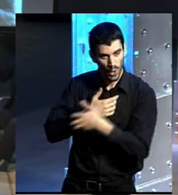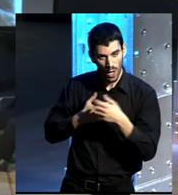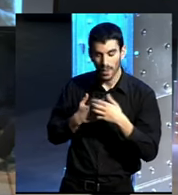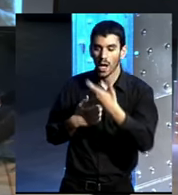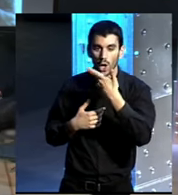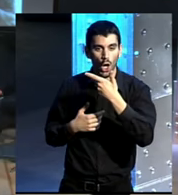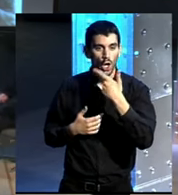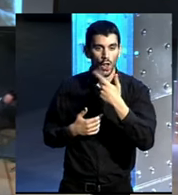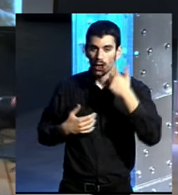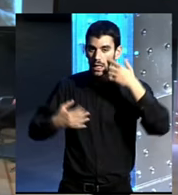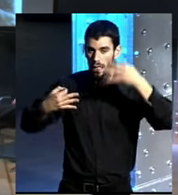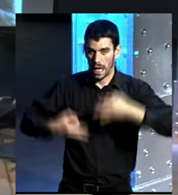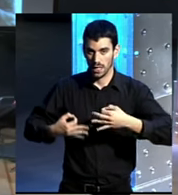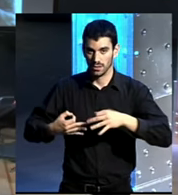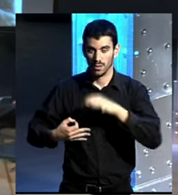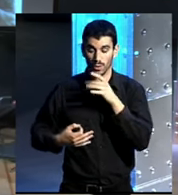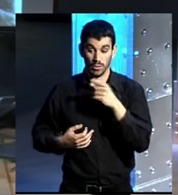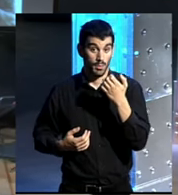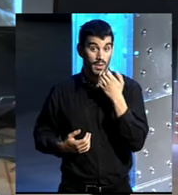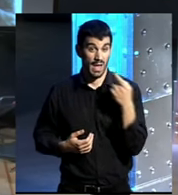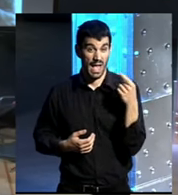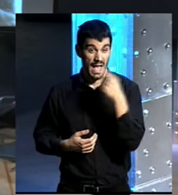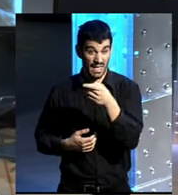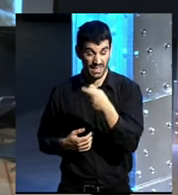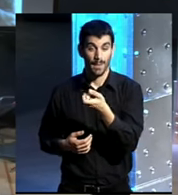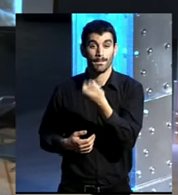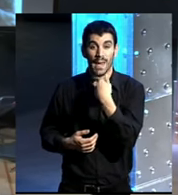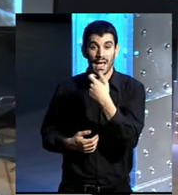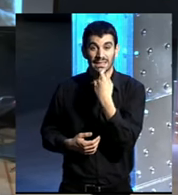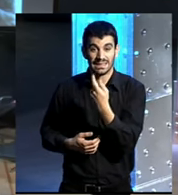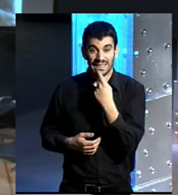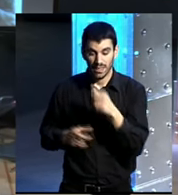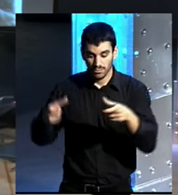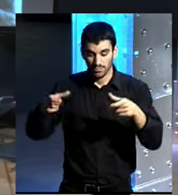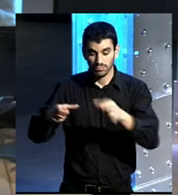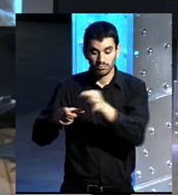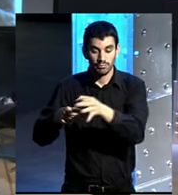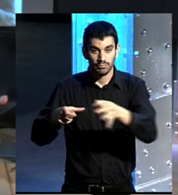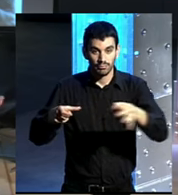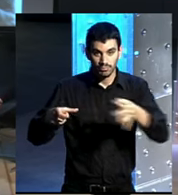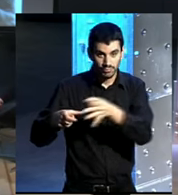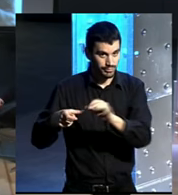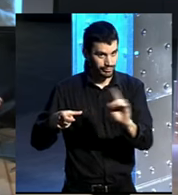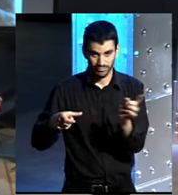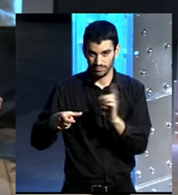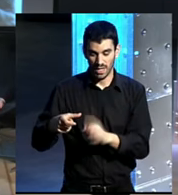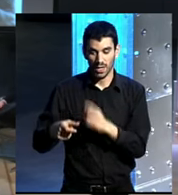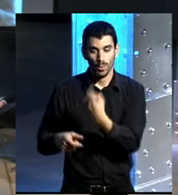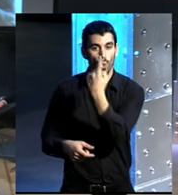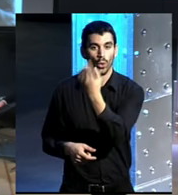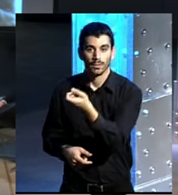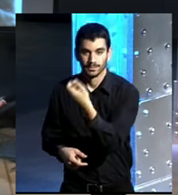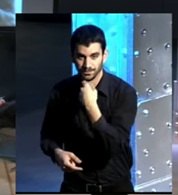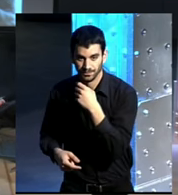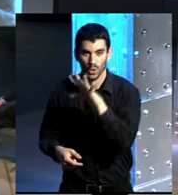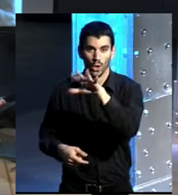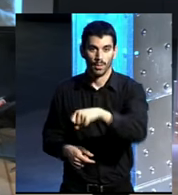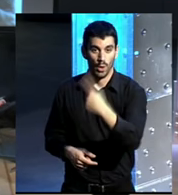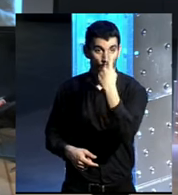cómo compramos aquí. Por ejemplo, las aspirinas se compran de una en una, no se compra una caja como se compra aquí. Entonces han adaptado